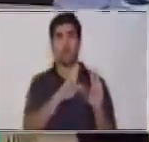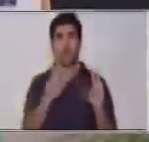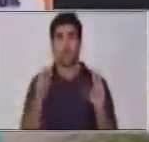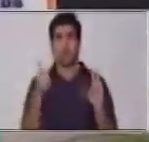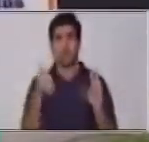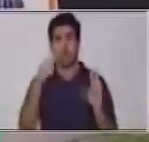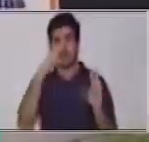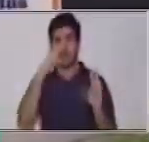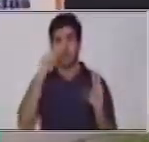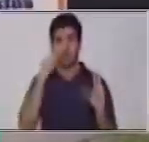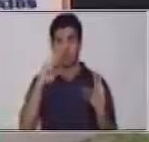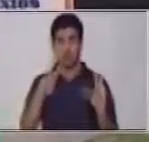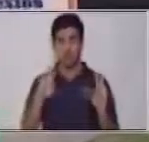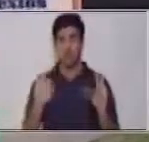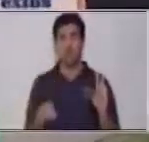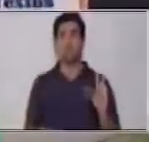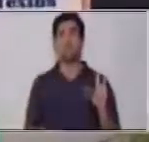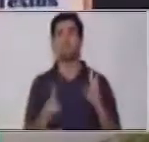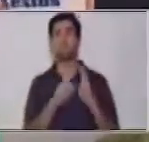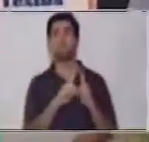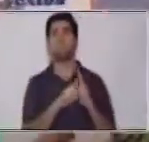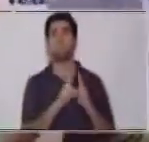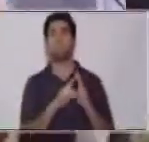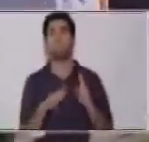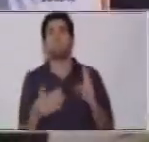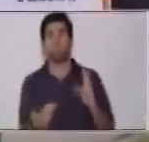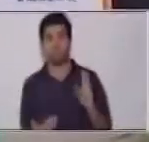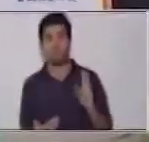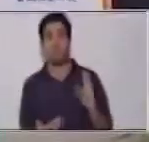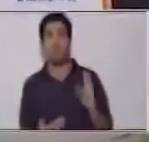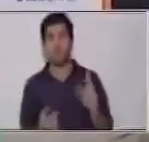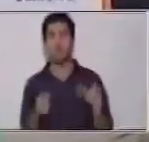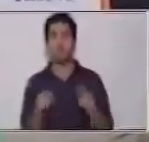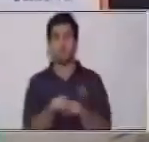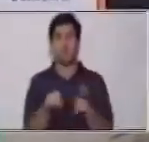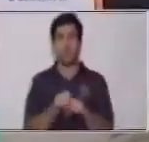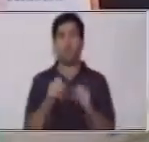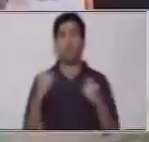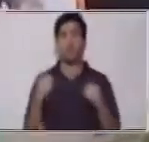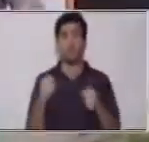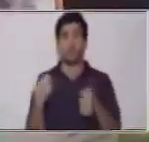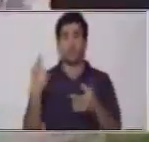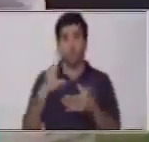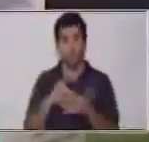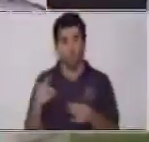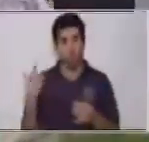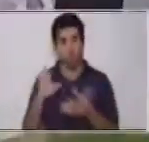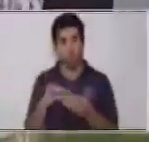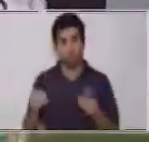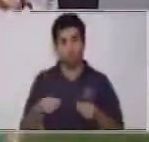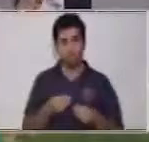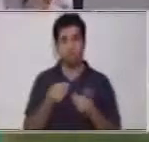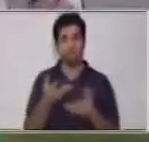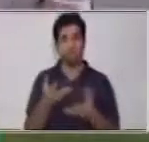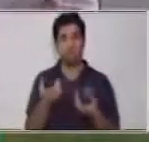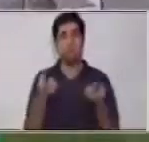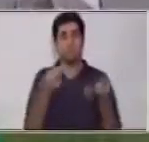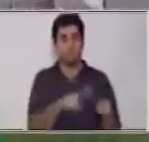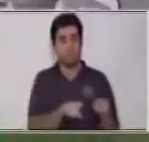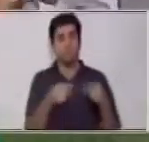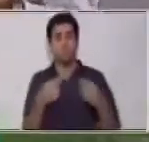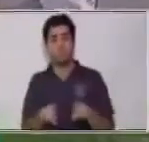narrar? No es más que hacer un relato de hechos que han